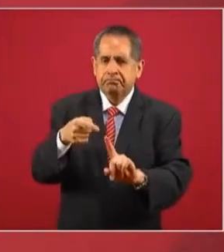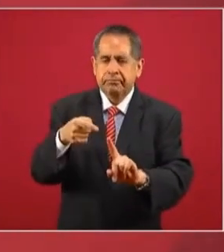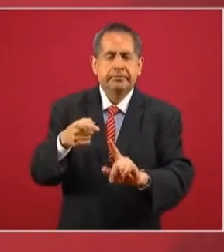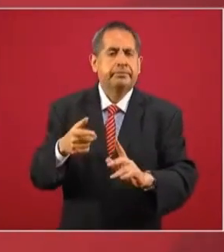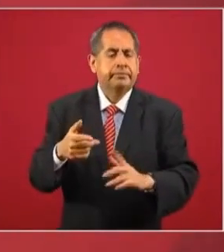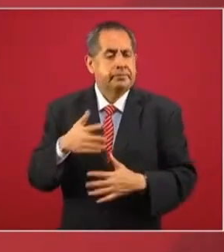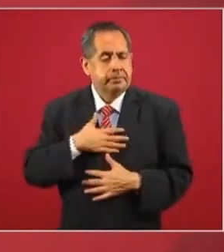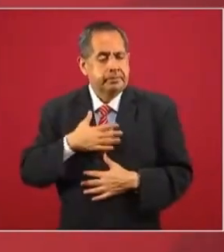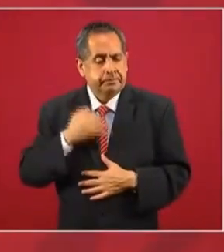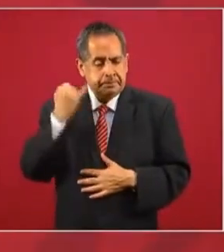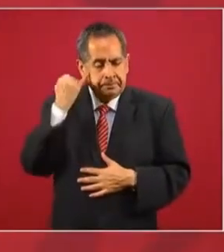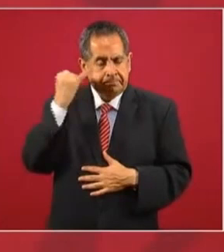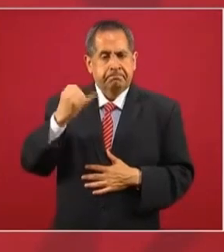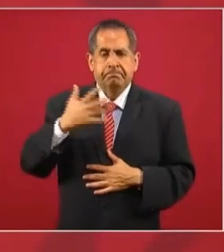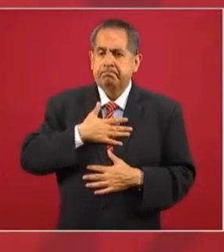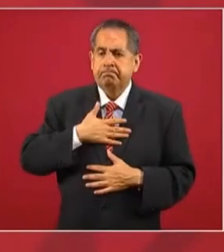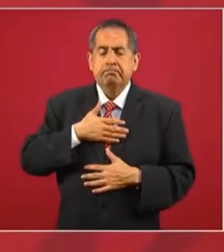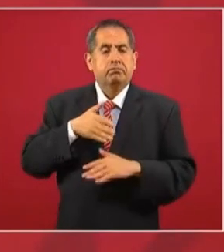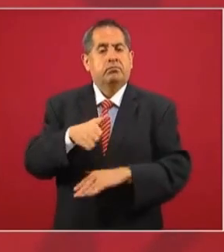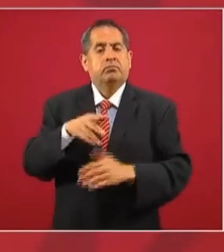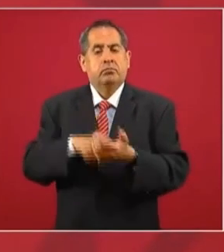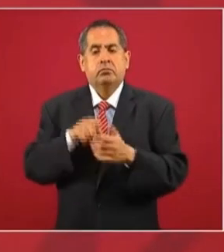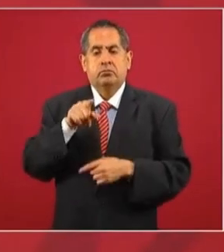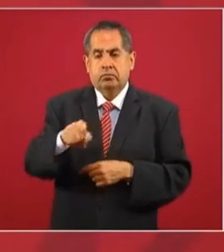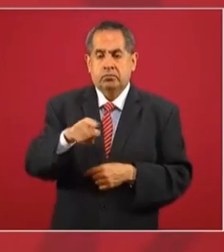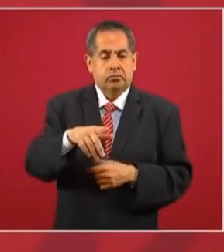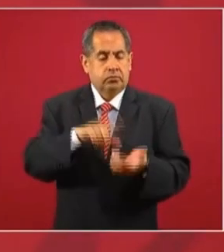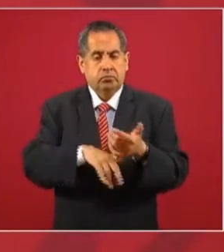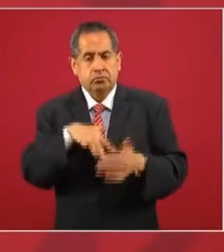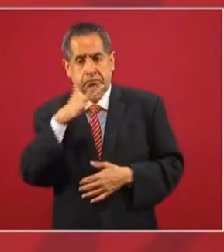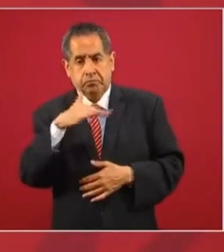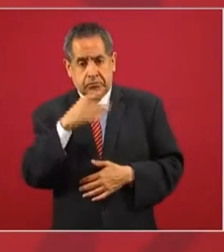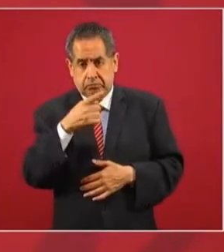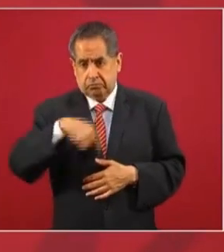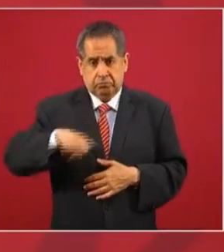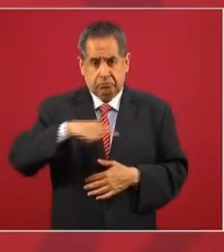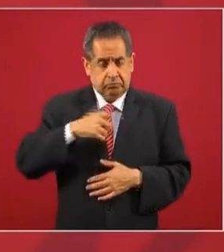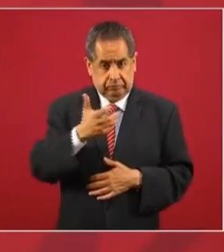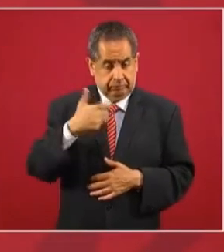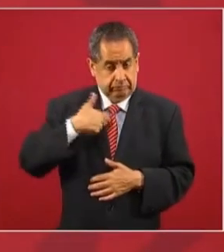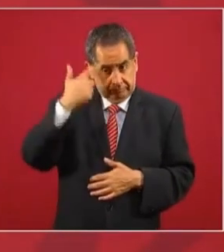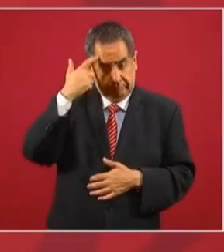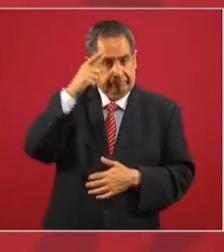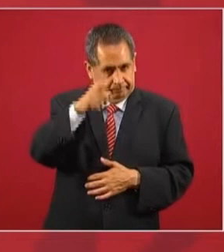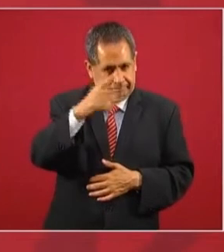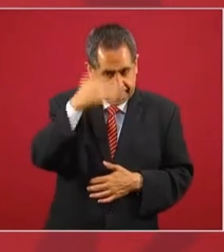cuál era mi postura acerca de la corrupción que íbamos a